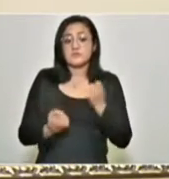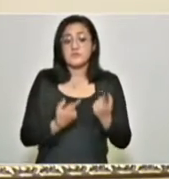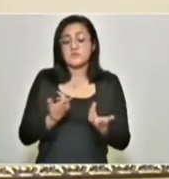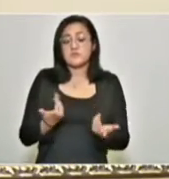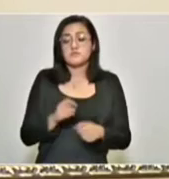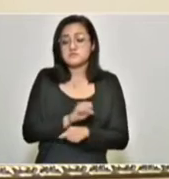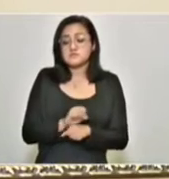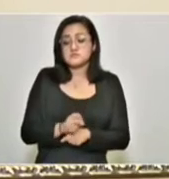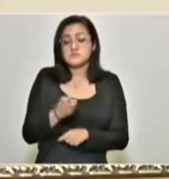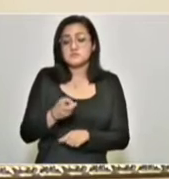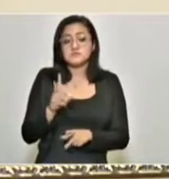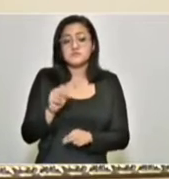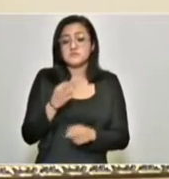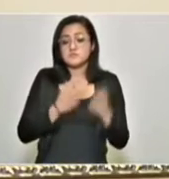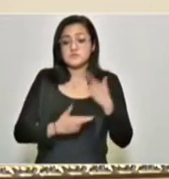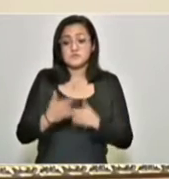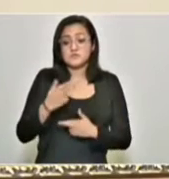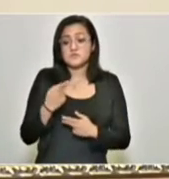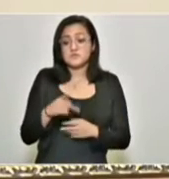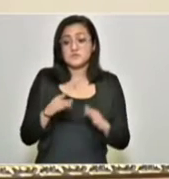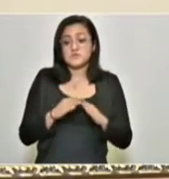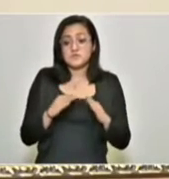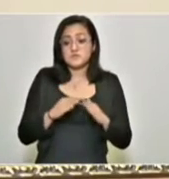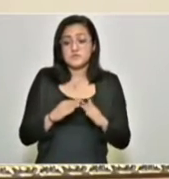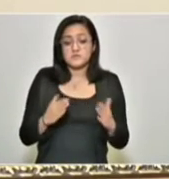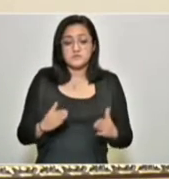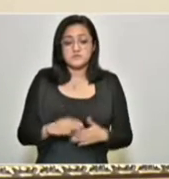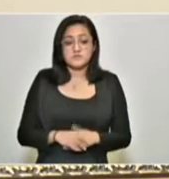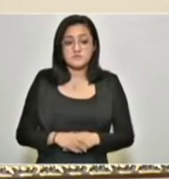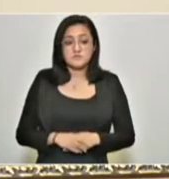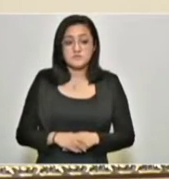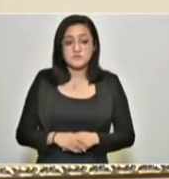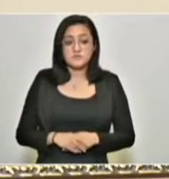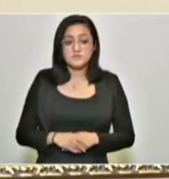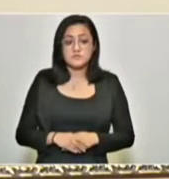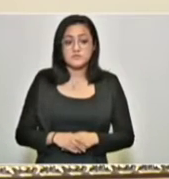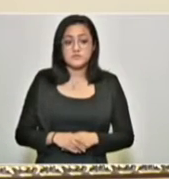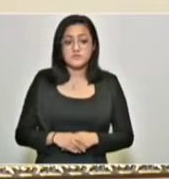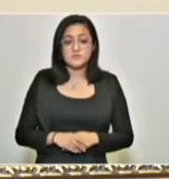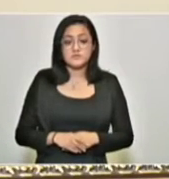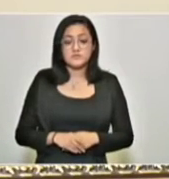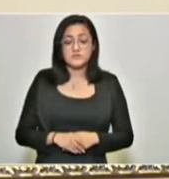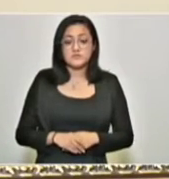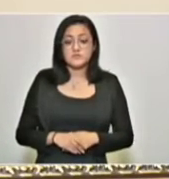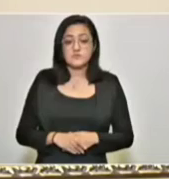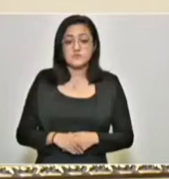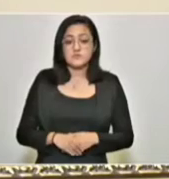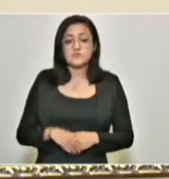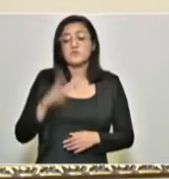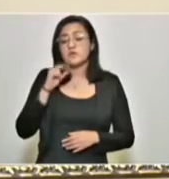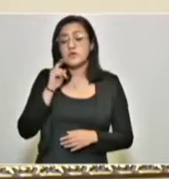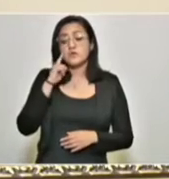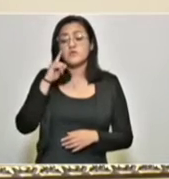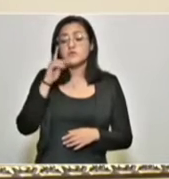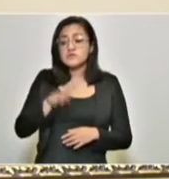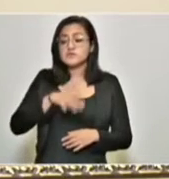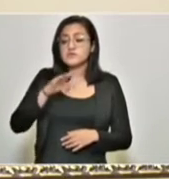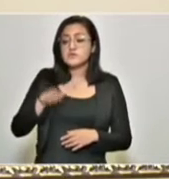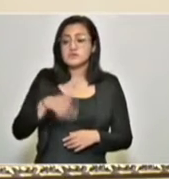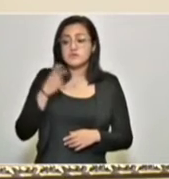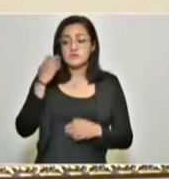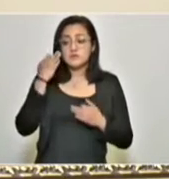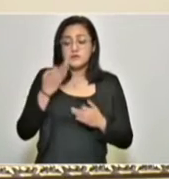simplemente ya no regresó a la casa y ya no se le encuentra y no se le ha encontrado.